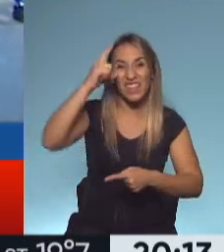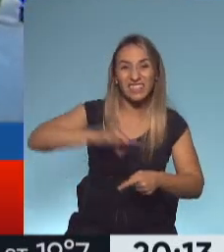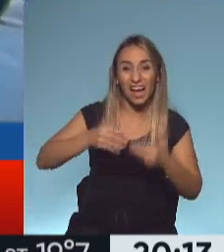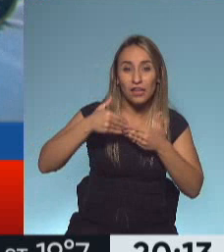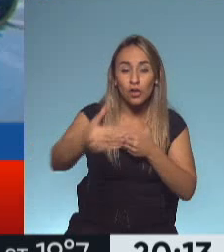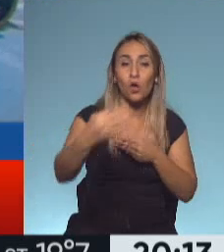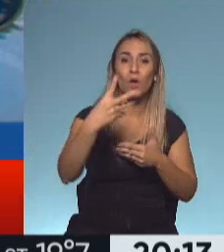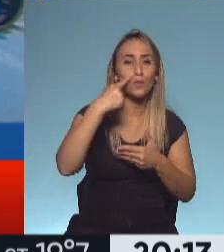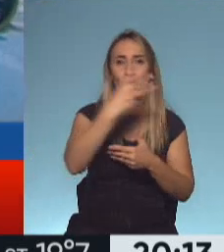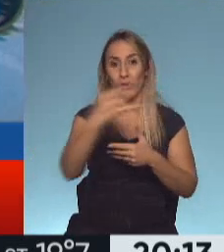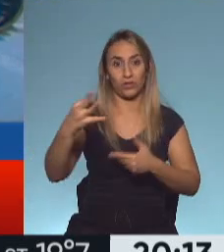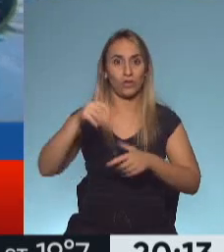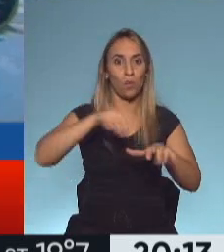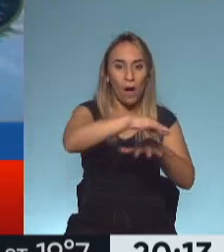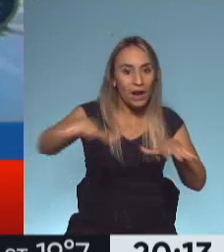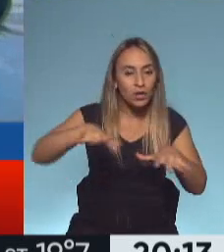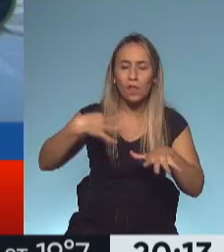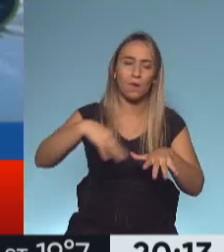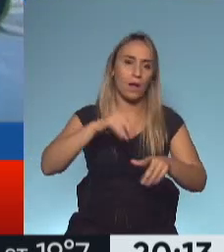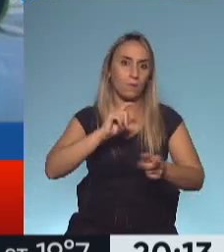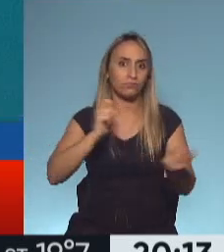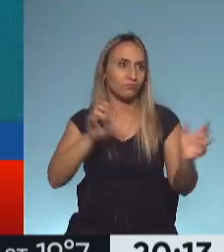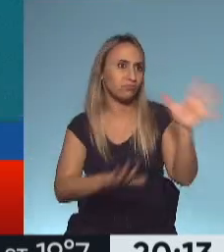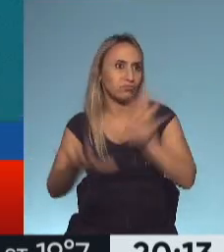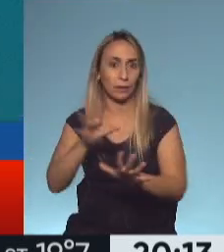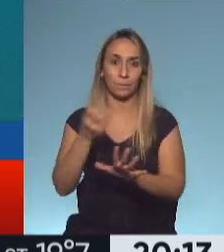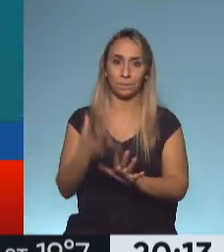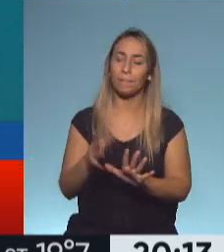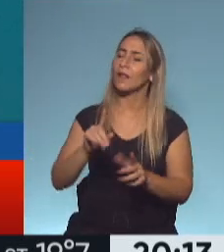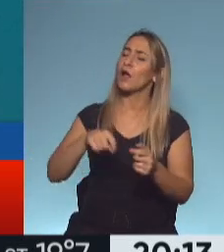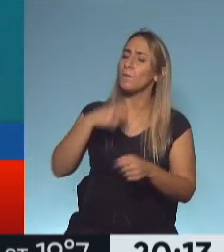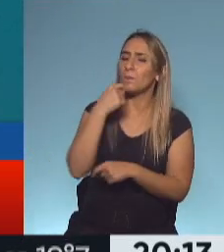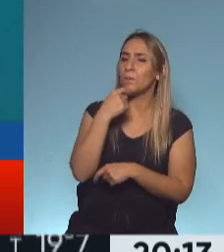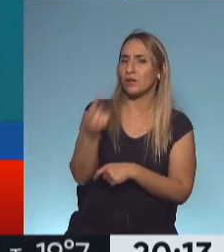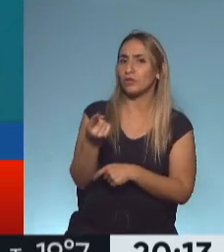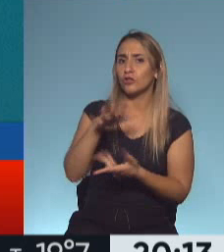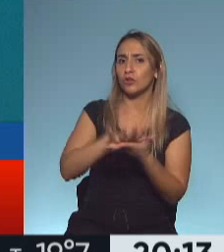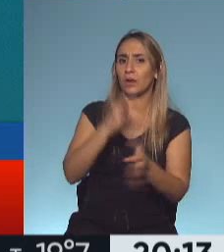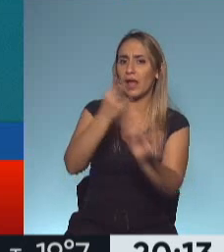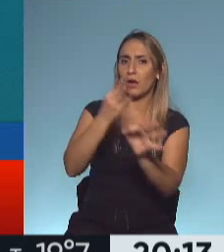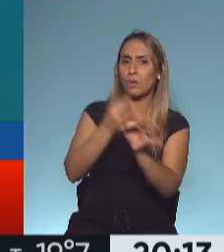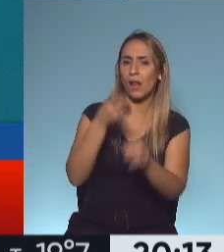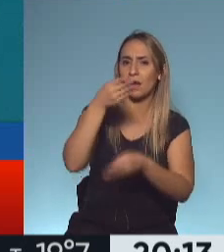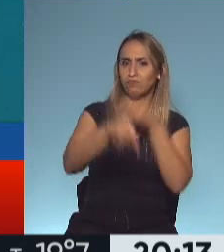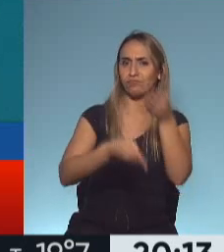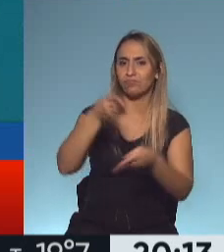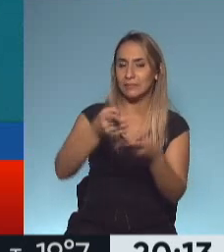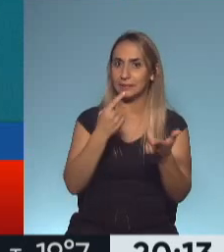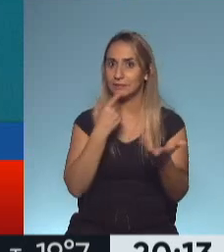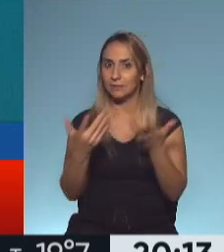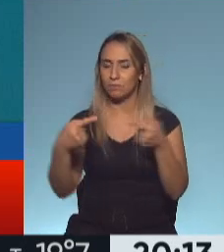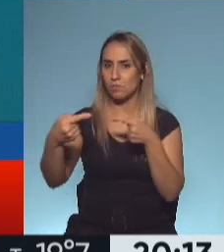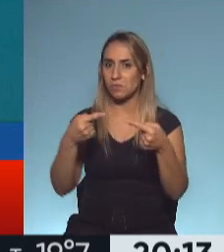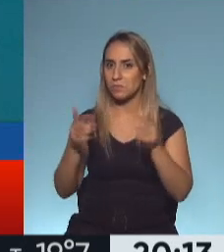Ministro, una de las cuestiones que está más en discusión es la presencialidad escolar. Su contracara es la virtualidad. Sabemos que de mínima para